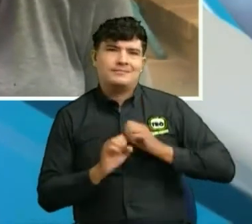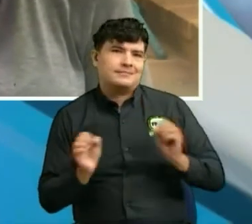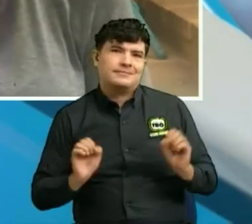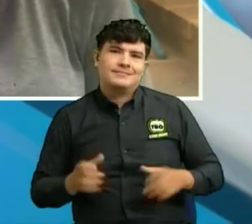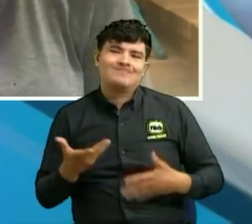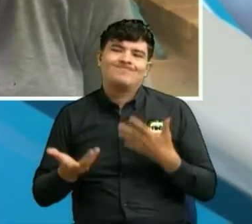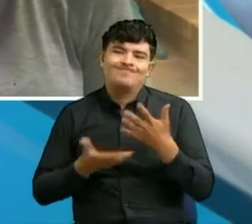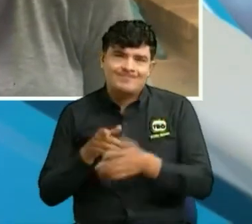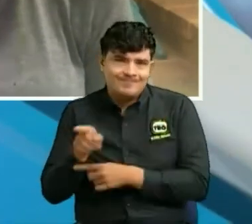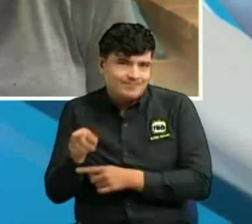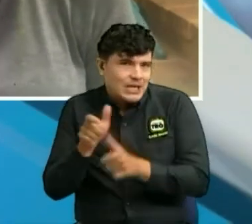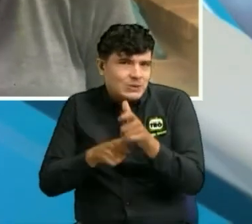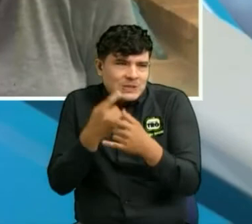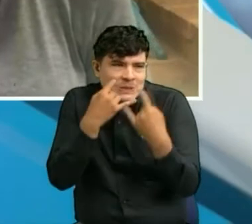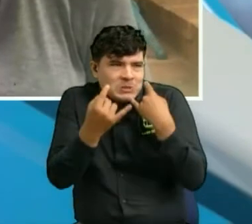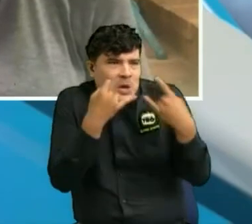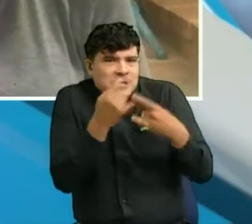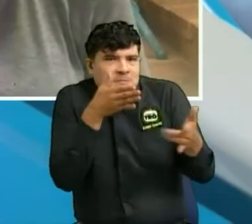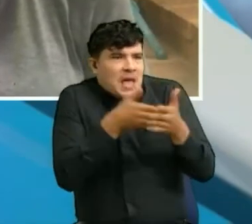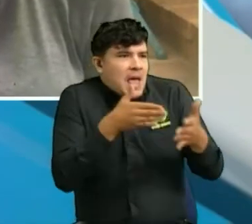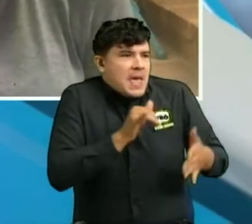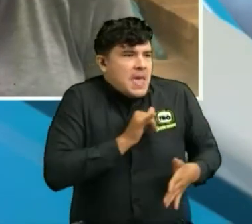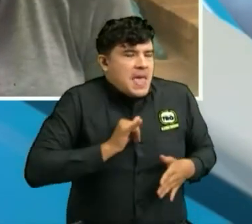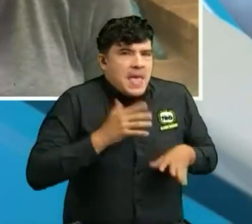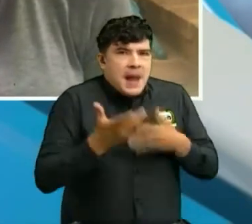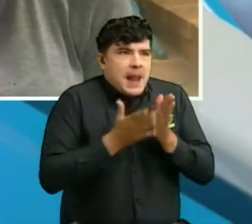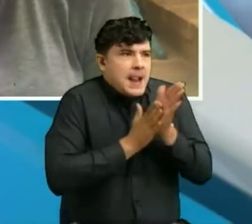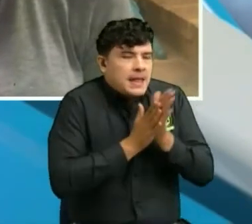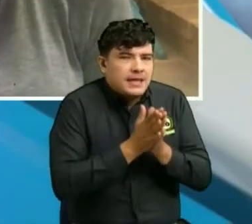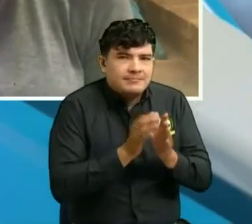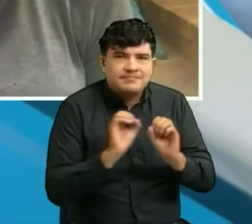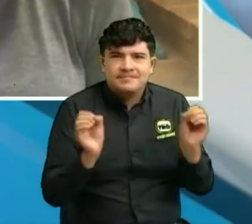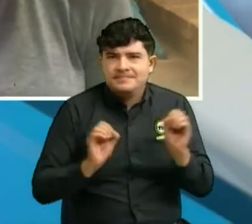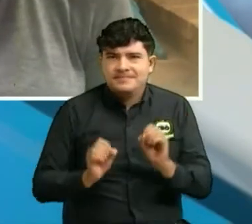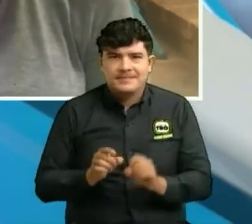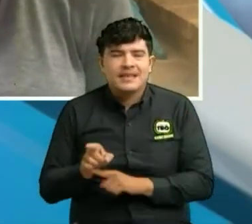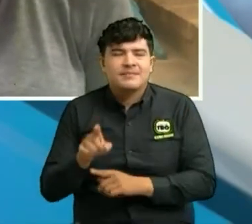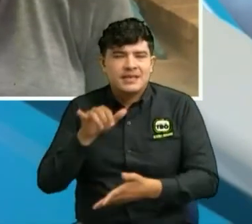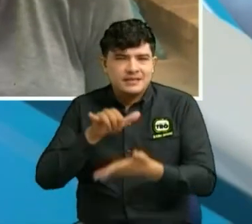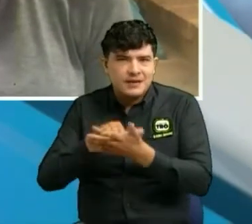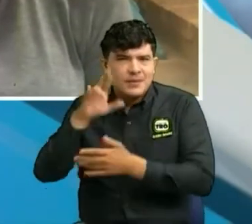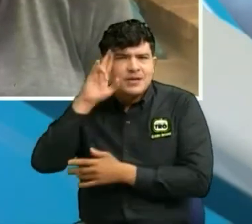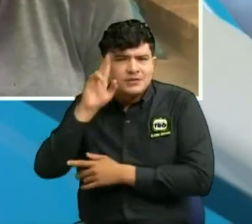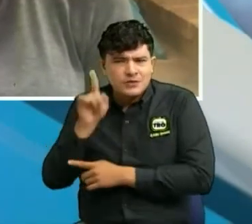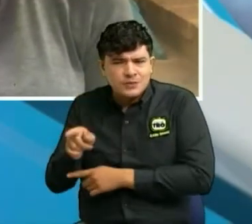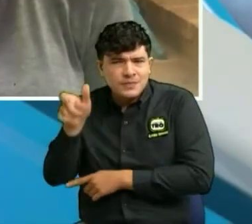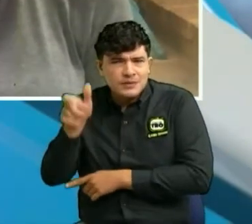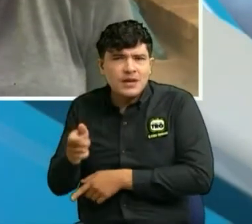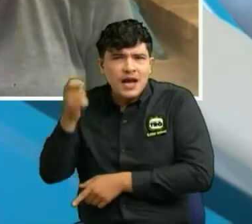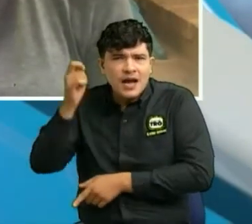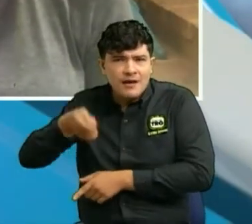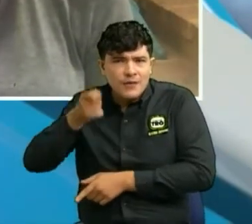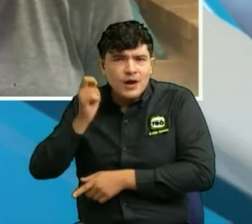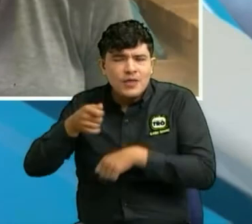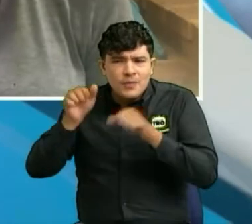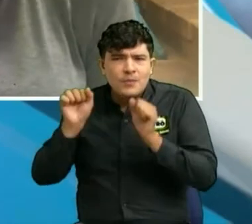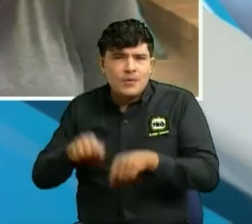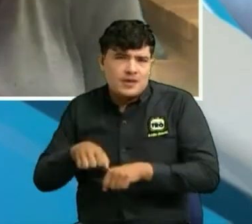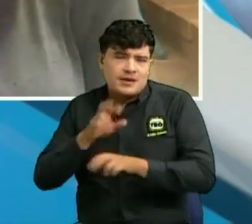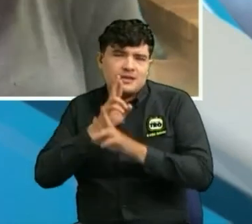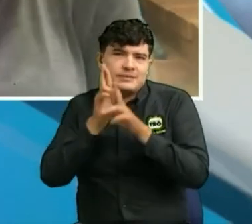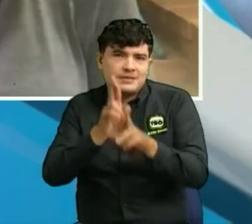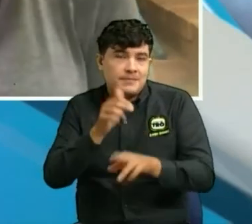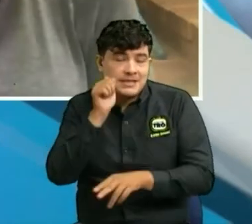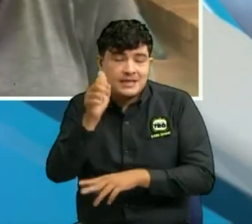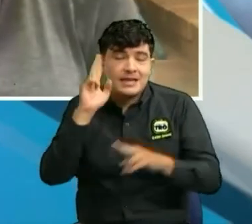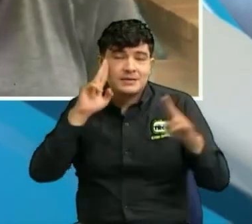temas constitucionales nos las puede estar resolviendo. Así que muy atentos, los esperamos mañana para que se